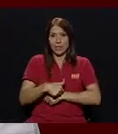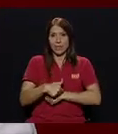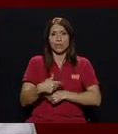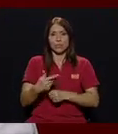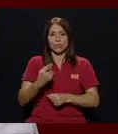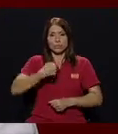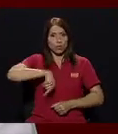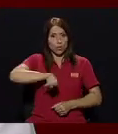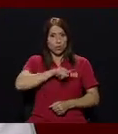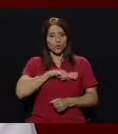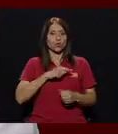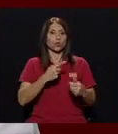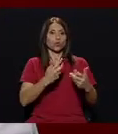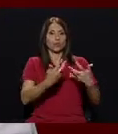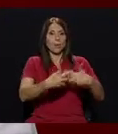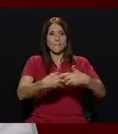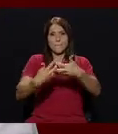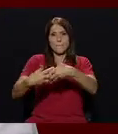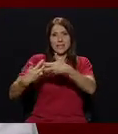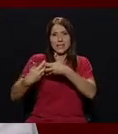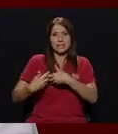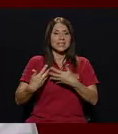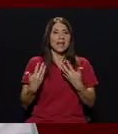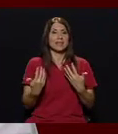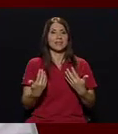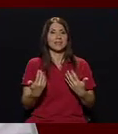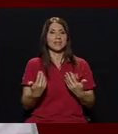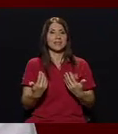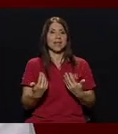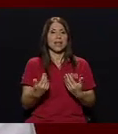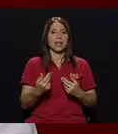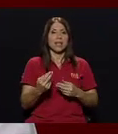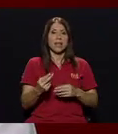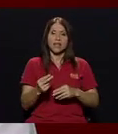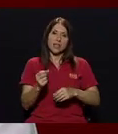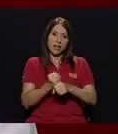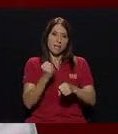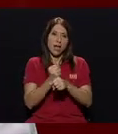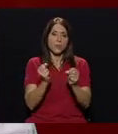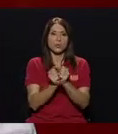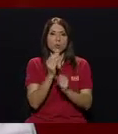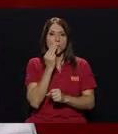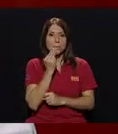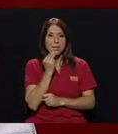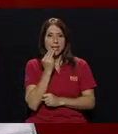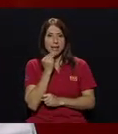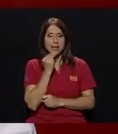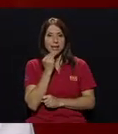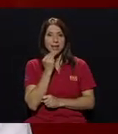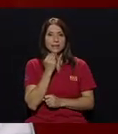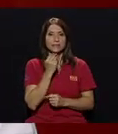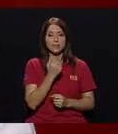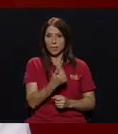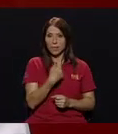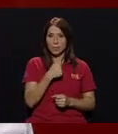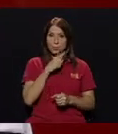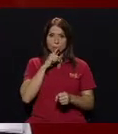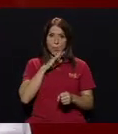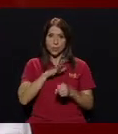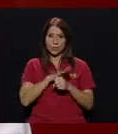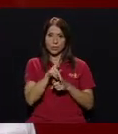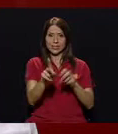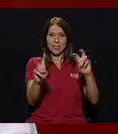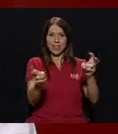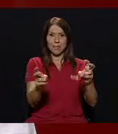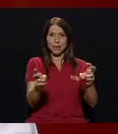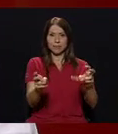trabajo por parte de nosotros como empresas que comercializamos miel acerca de este tema,